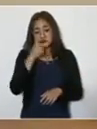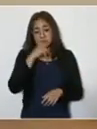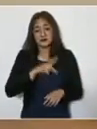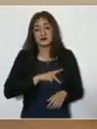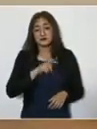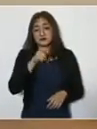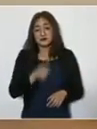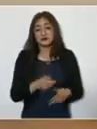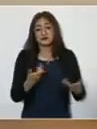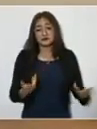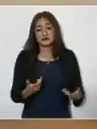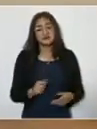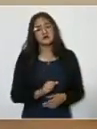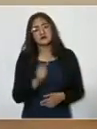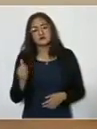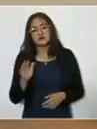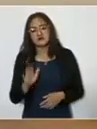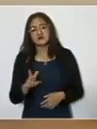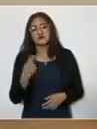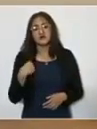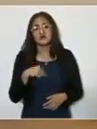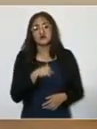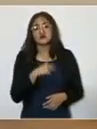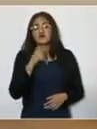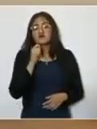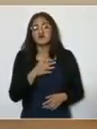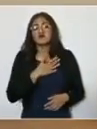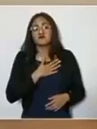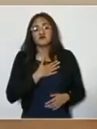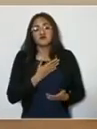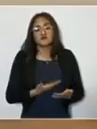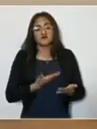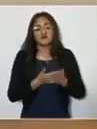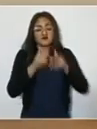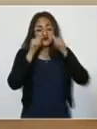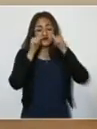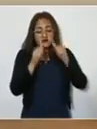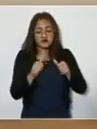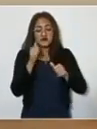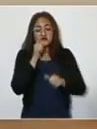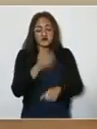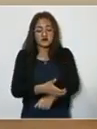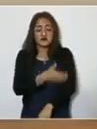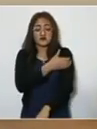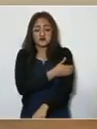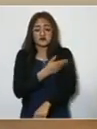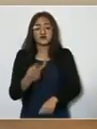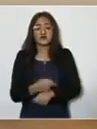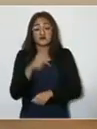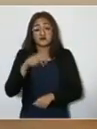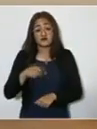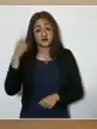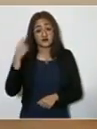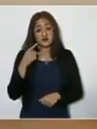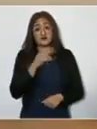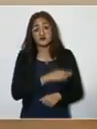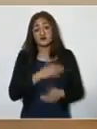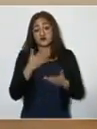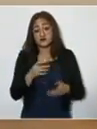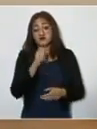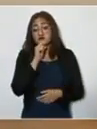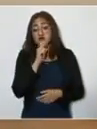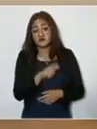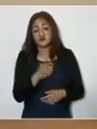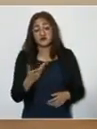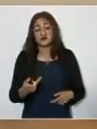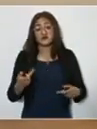para mí es lo otro es nuestro papel estar atentos y acompañar los hechos en Puebla feliz y tú también